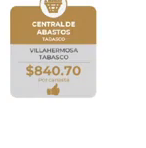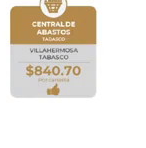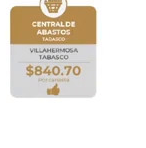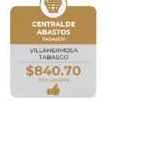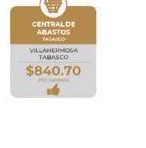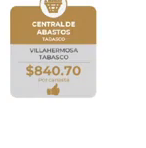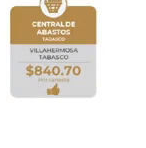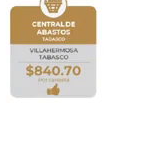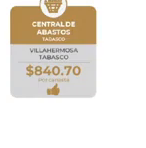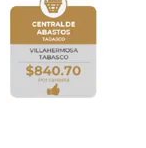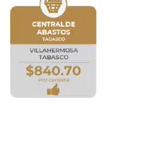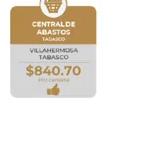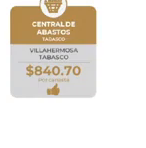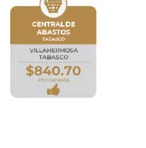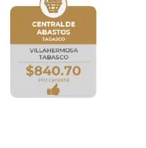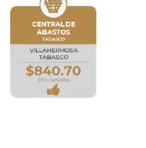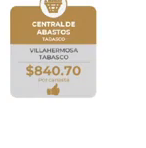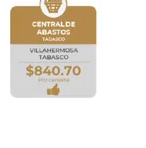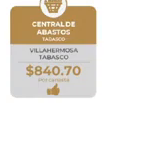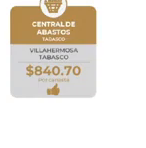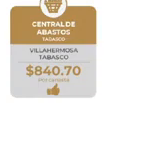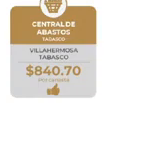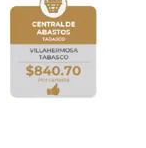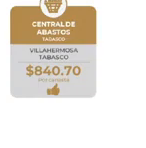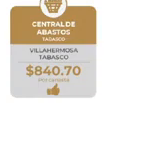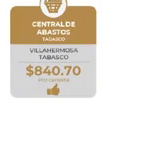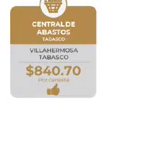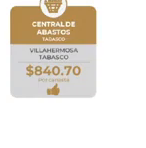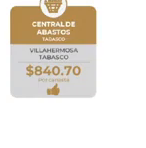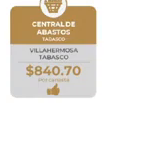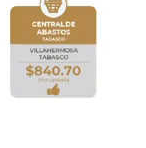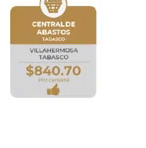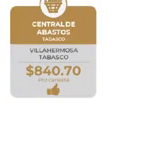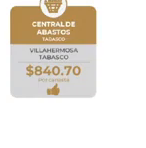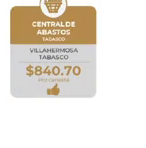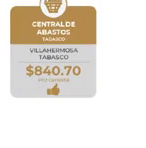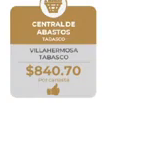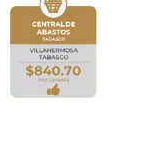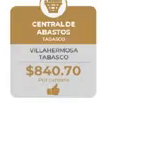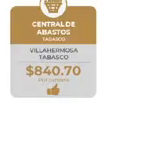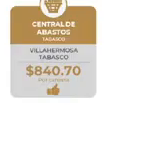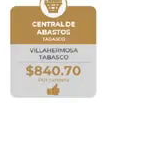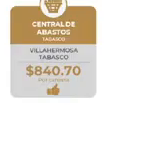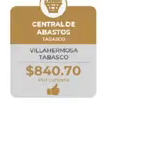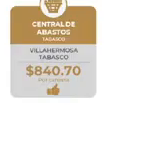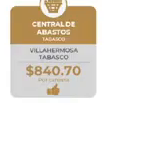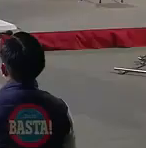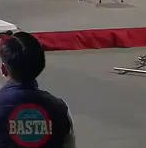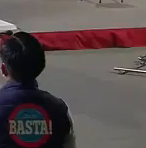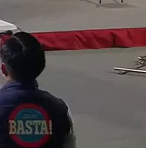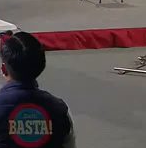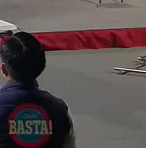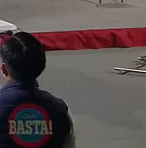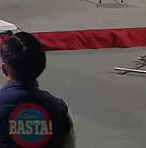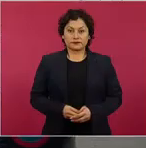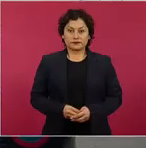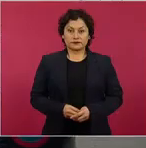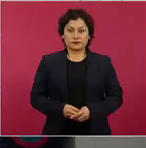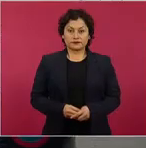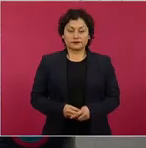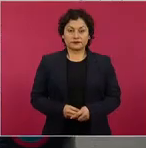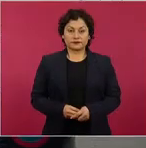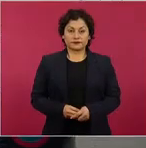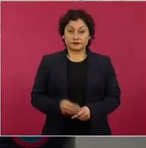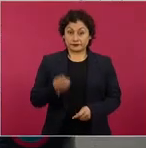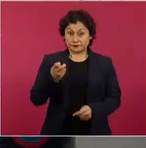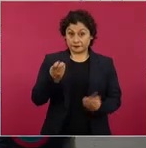constante, 840 pesos con 70 centavos. Y Bodega Aurrerá de Veracruz, para comparar, ahora sí, en